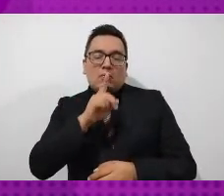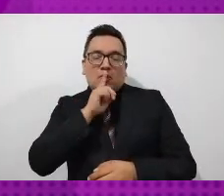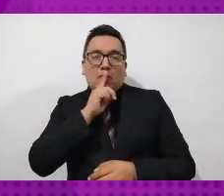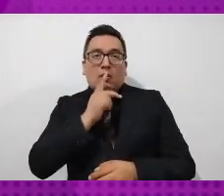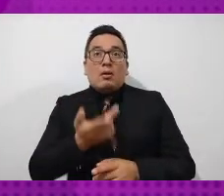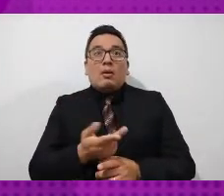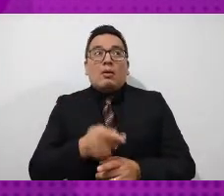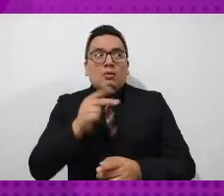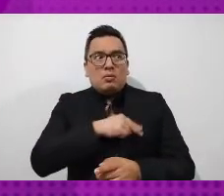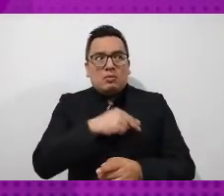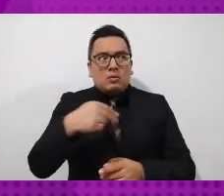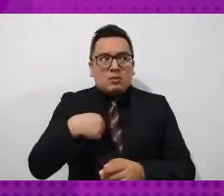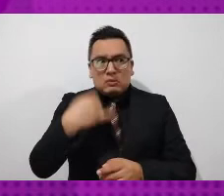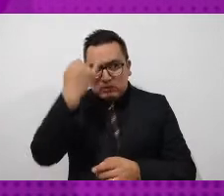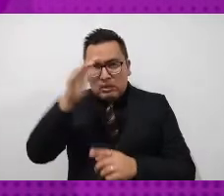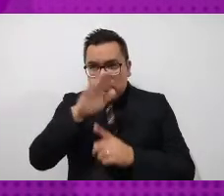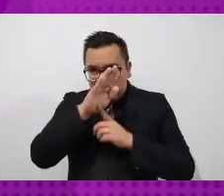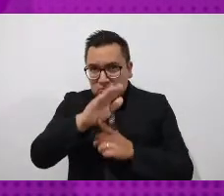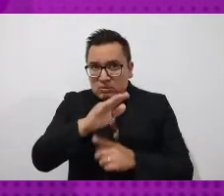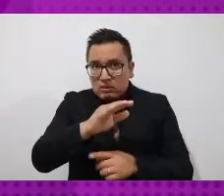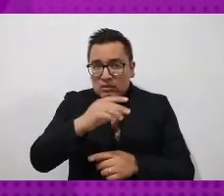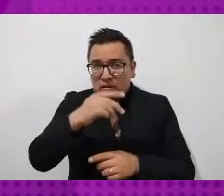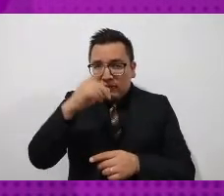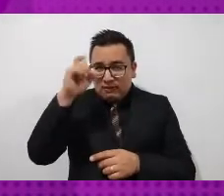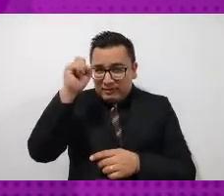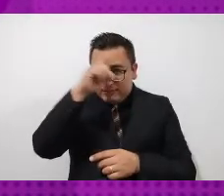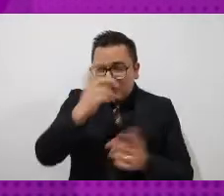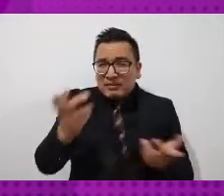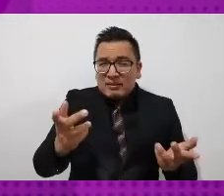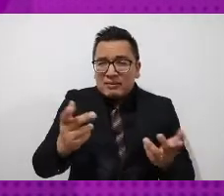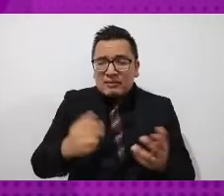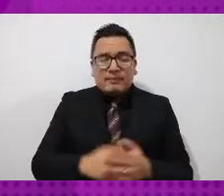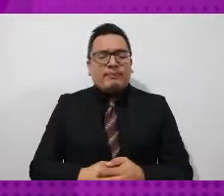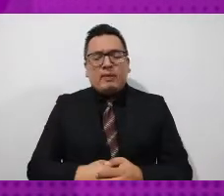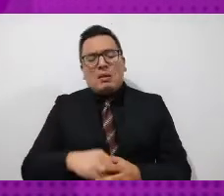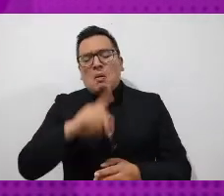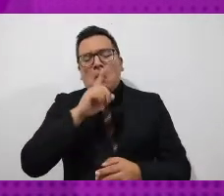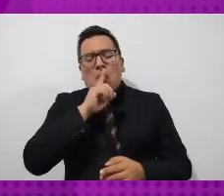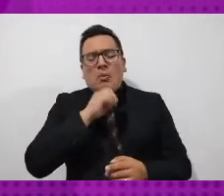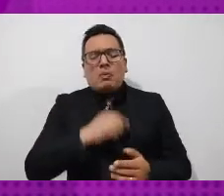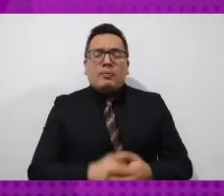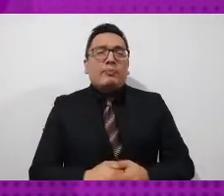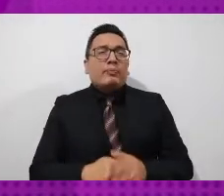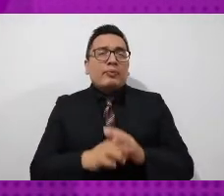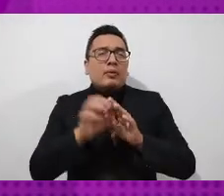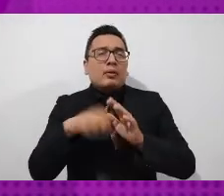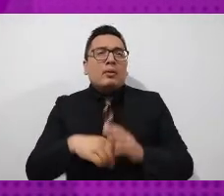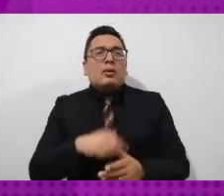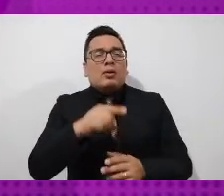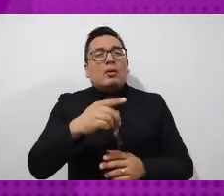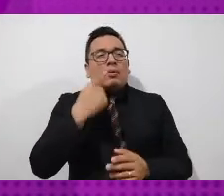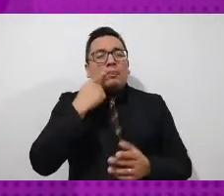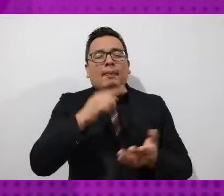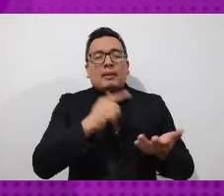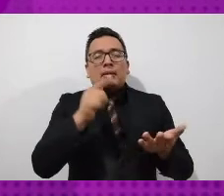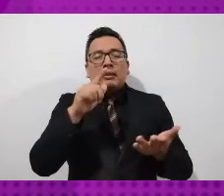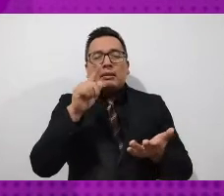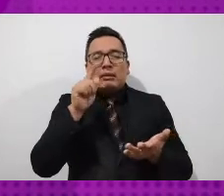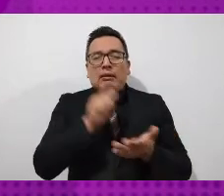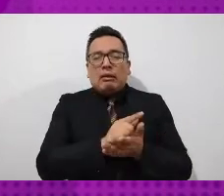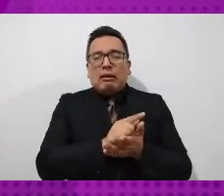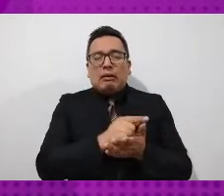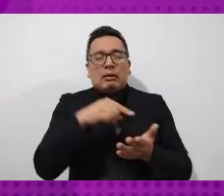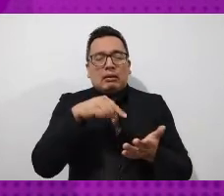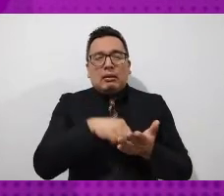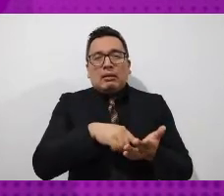una iniciativa popular. Fíjate que no, realmente no. Si tú te vas al artículo 42